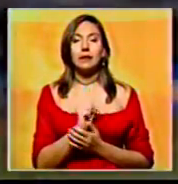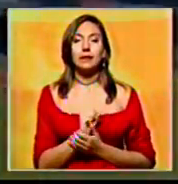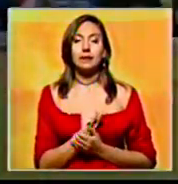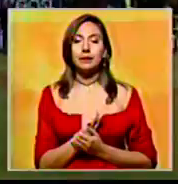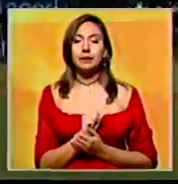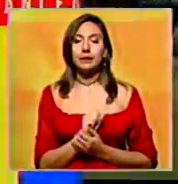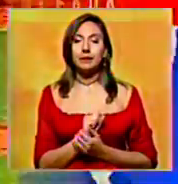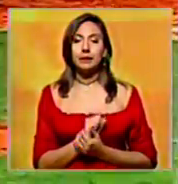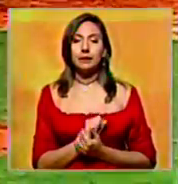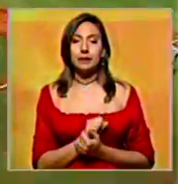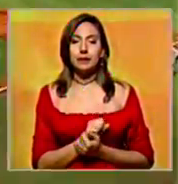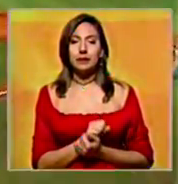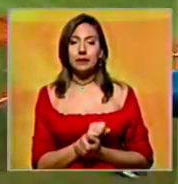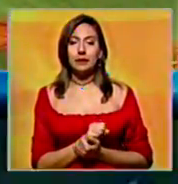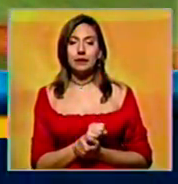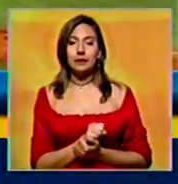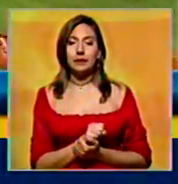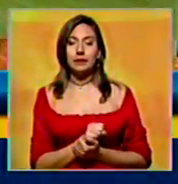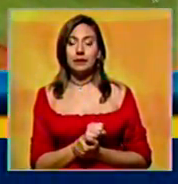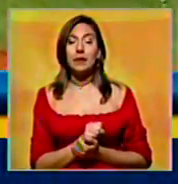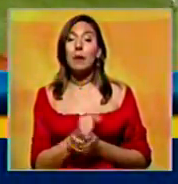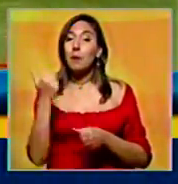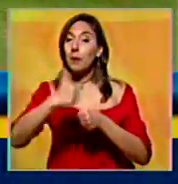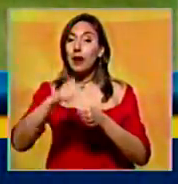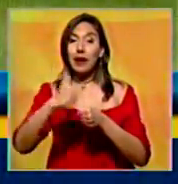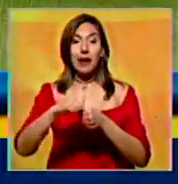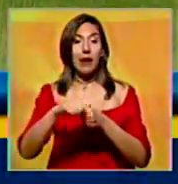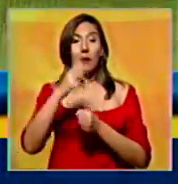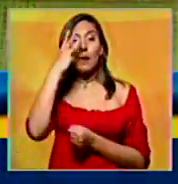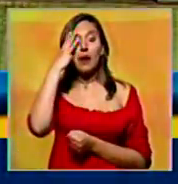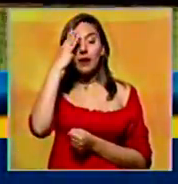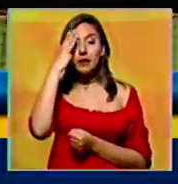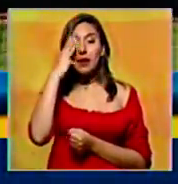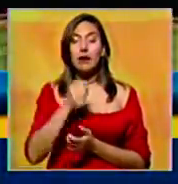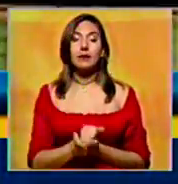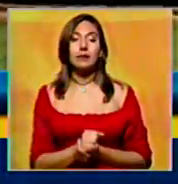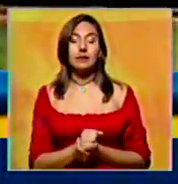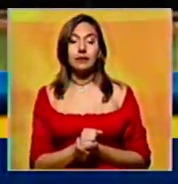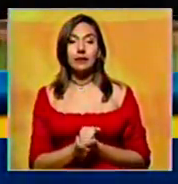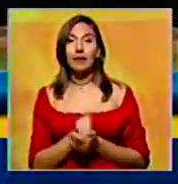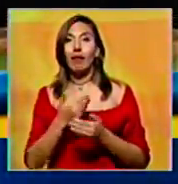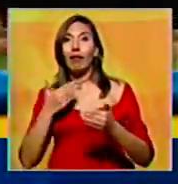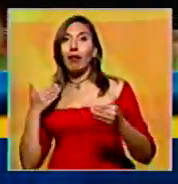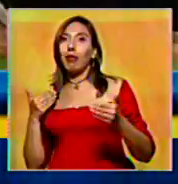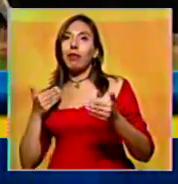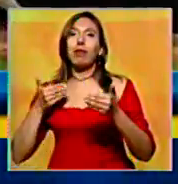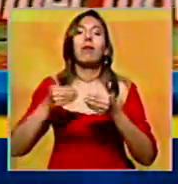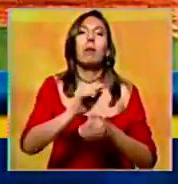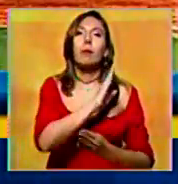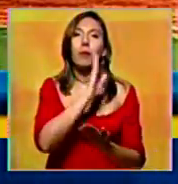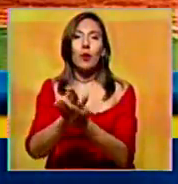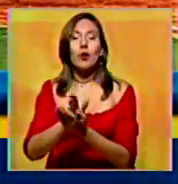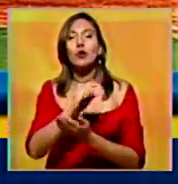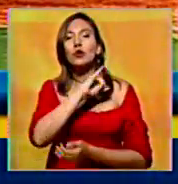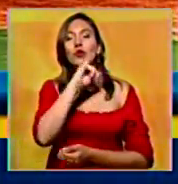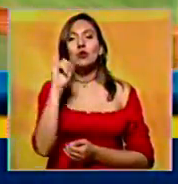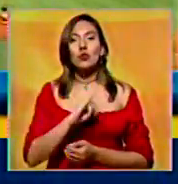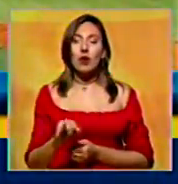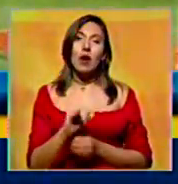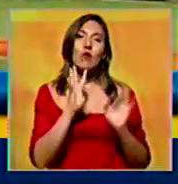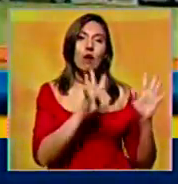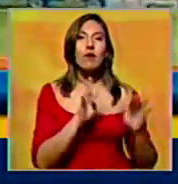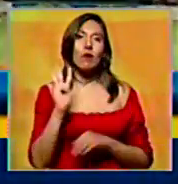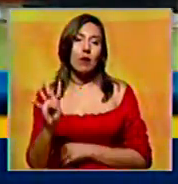remolcadas. En la ciudad de Maracaibo, los Navegantes de Magallanes vinieron de atrás para batir a las Águilas del Zulia 9-4. Luis